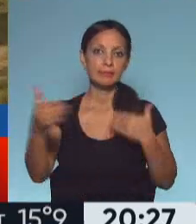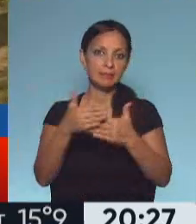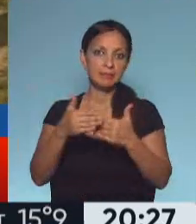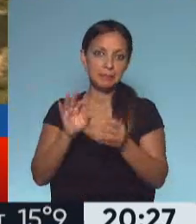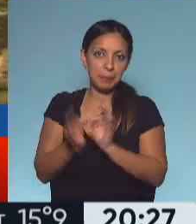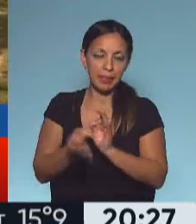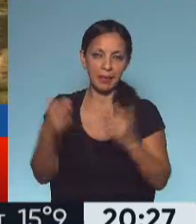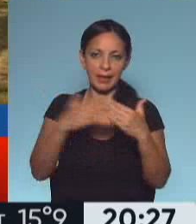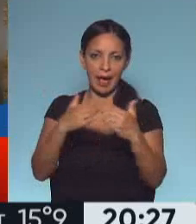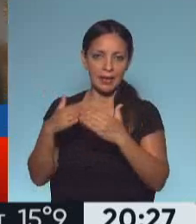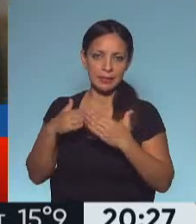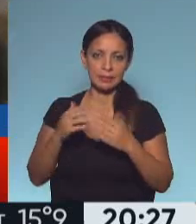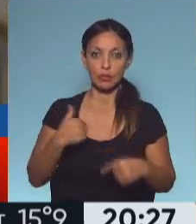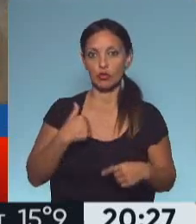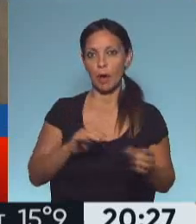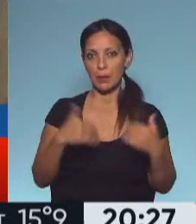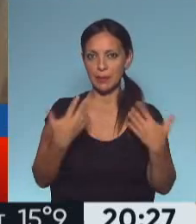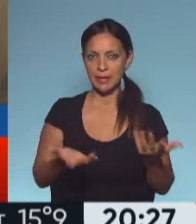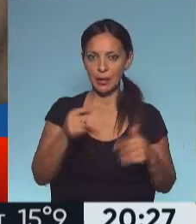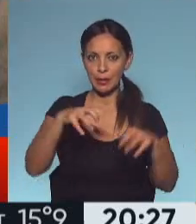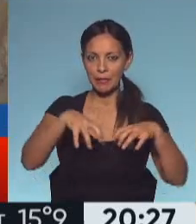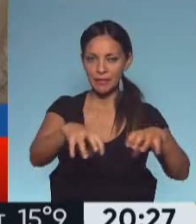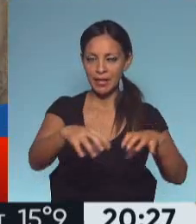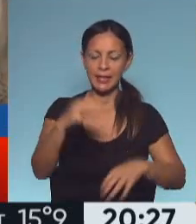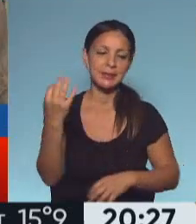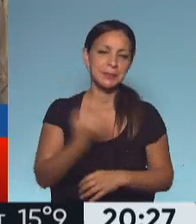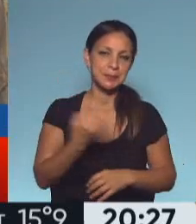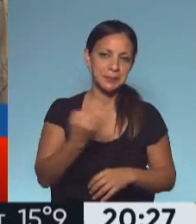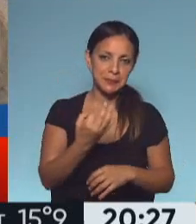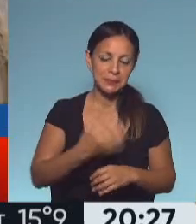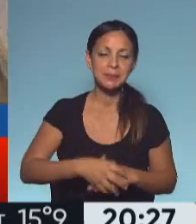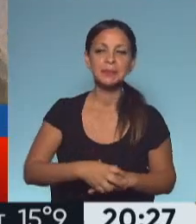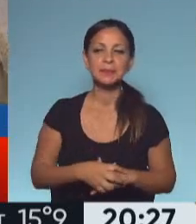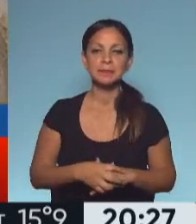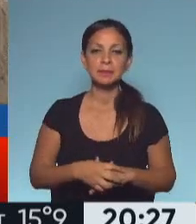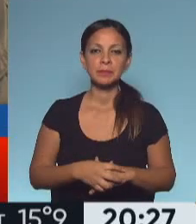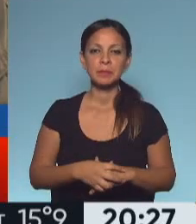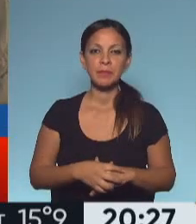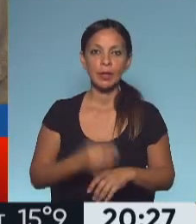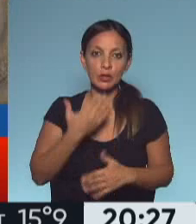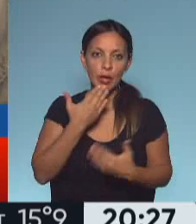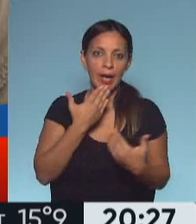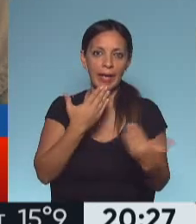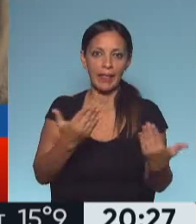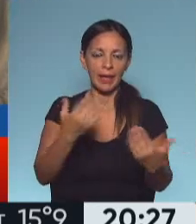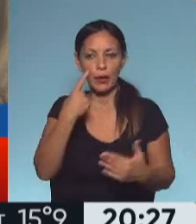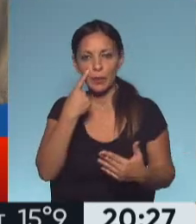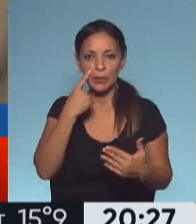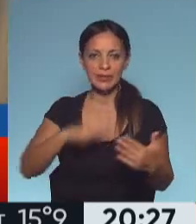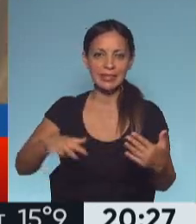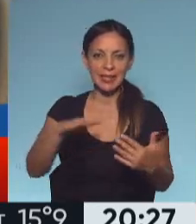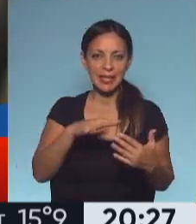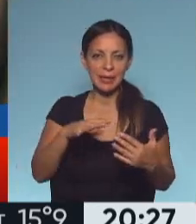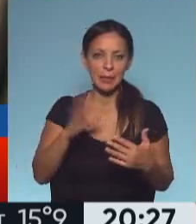casas. Estoy aprovechando porque esto está buenísimo. La verdad, agradezco al municipio y